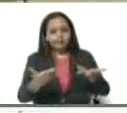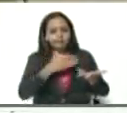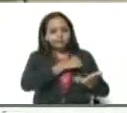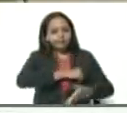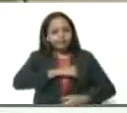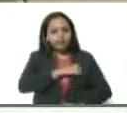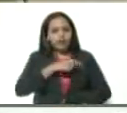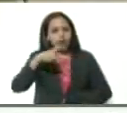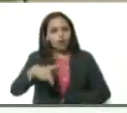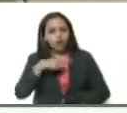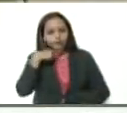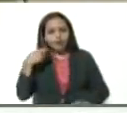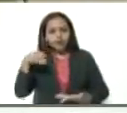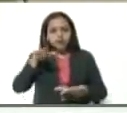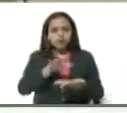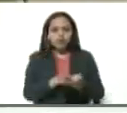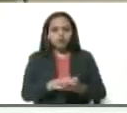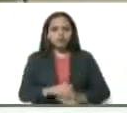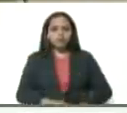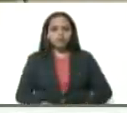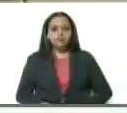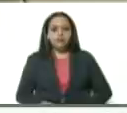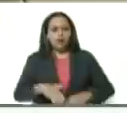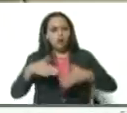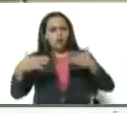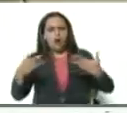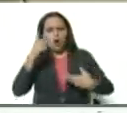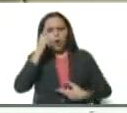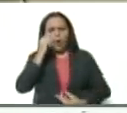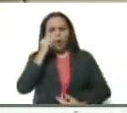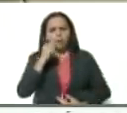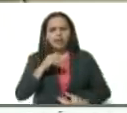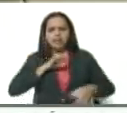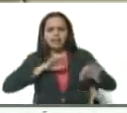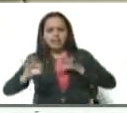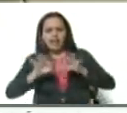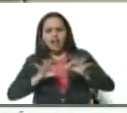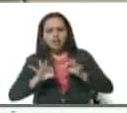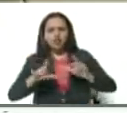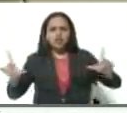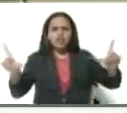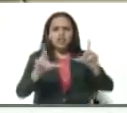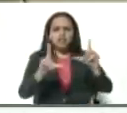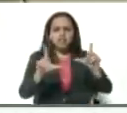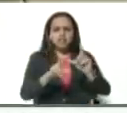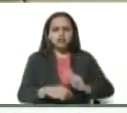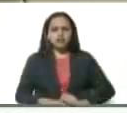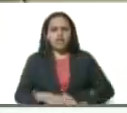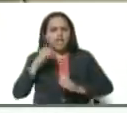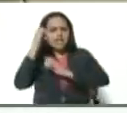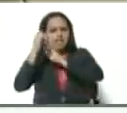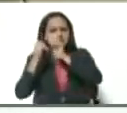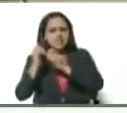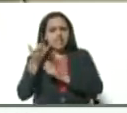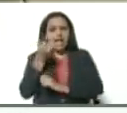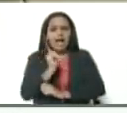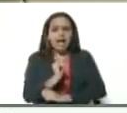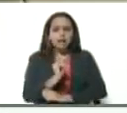falleció. Gran actor de teatro, de televisión, de cine, dejó una